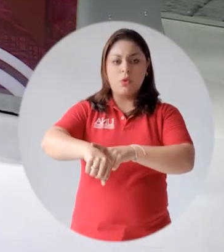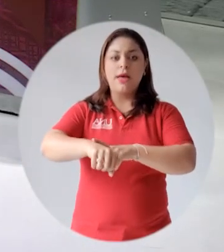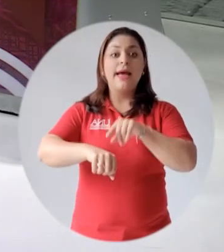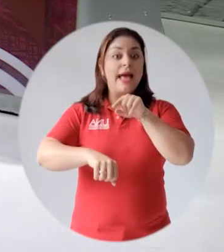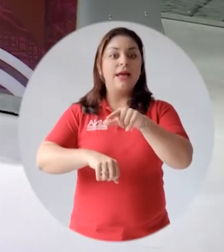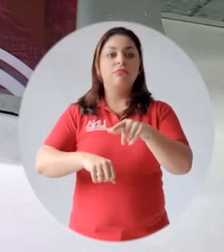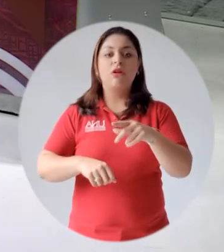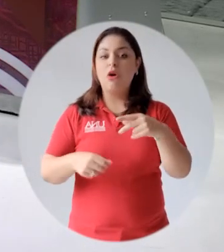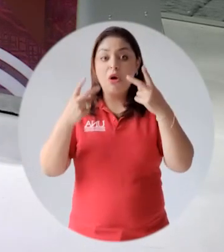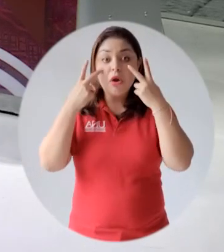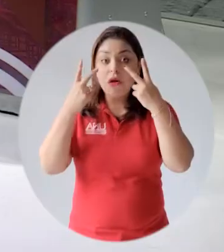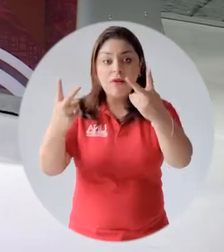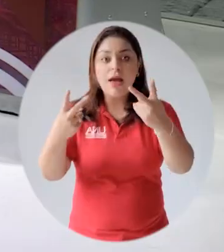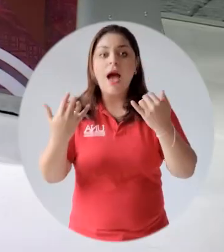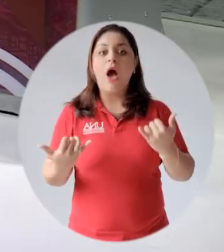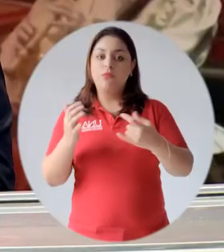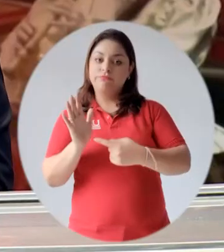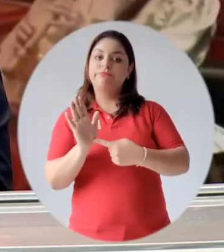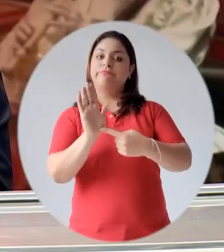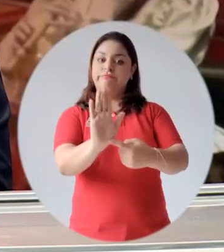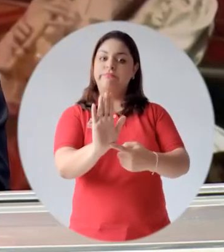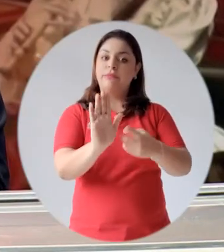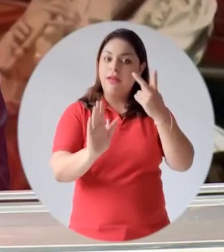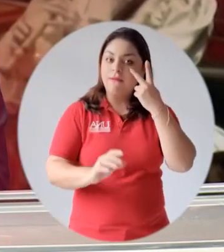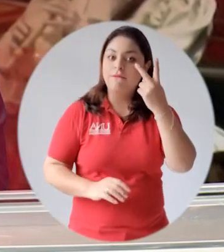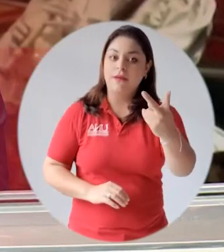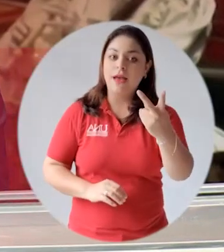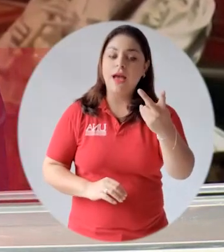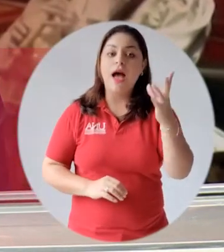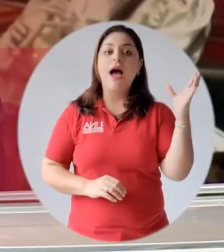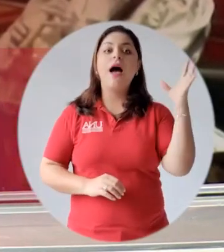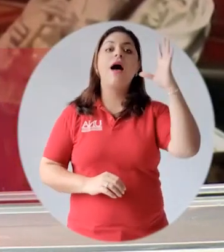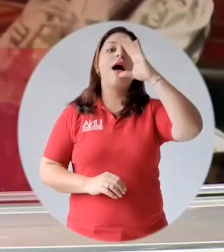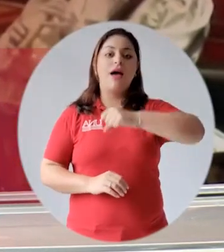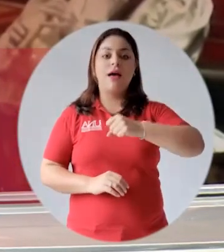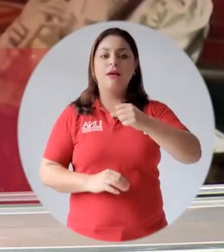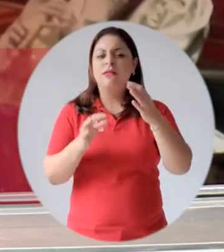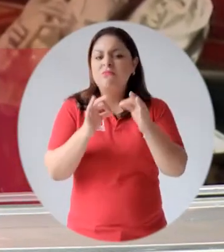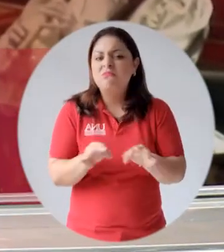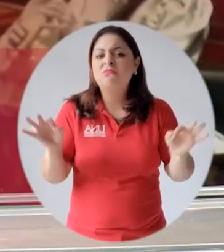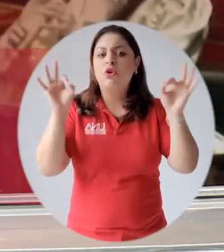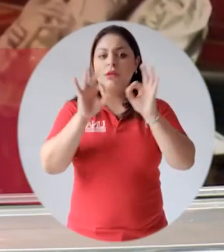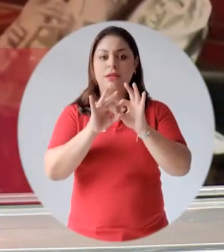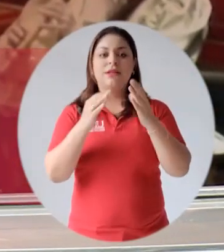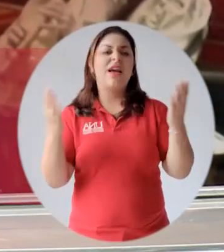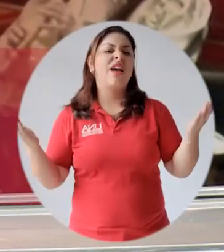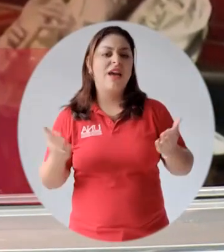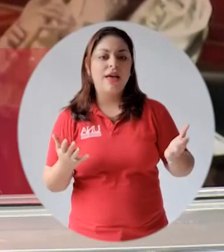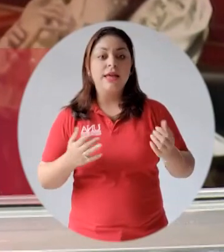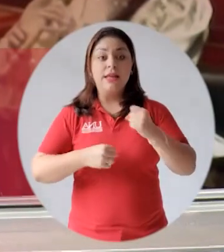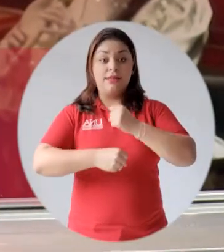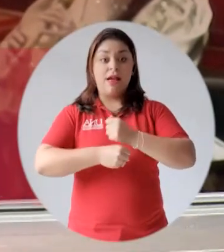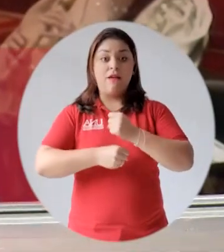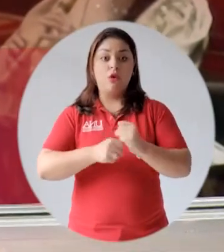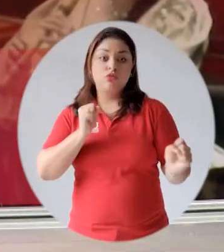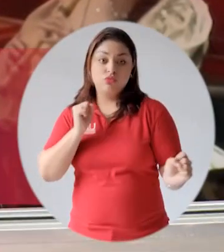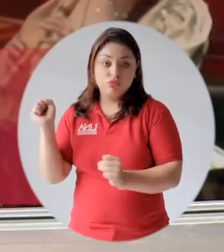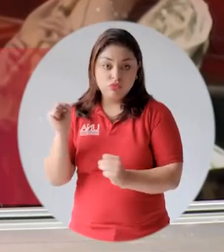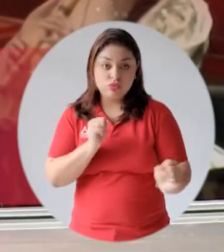Ese trabajo que a hormiguita, si no se hace, ahí nos damos cuenta que es la importancia del trabajo doméstico, ¿verdad? No estaríamos